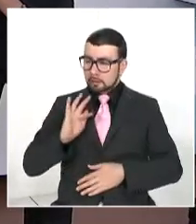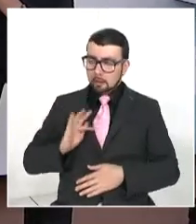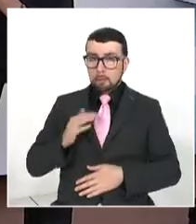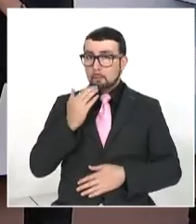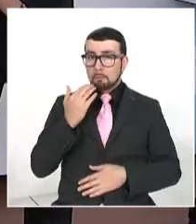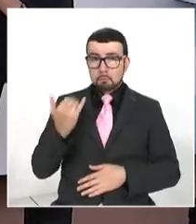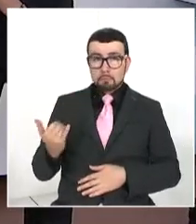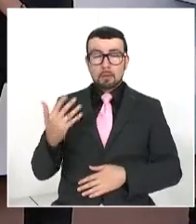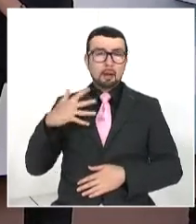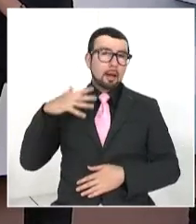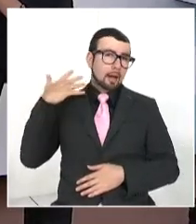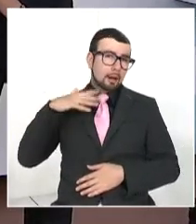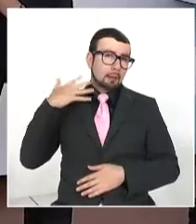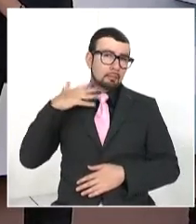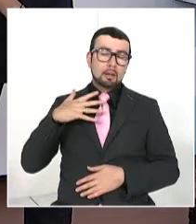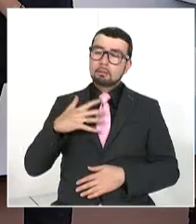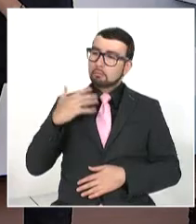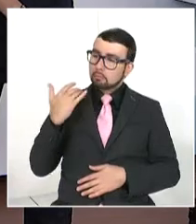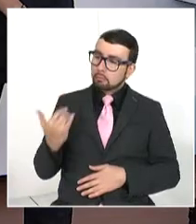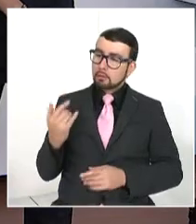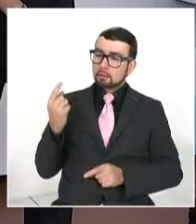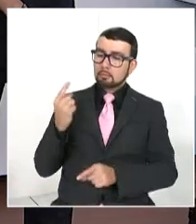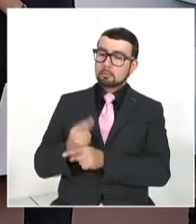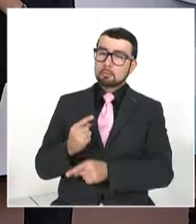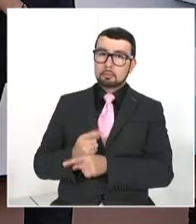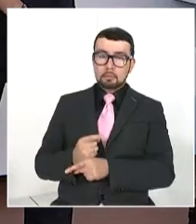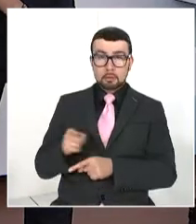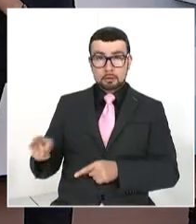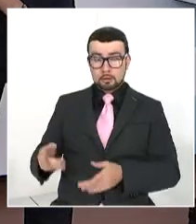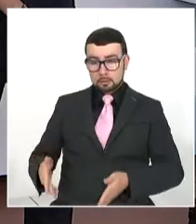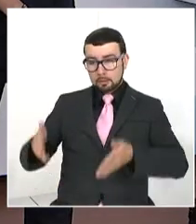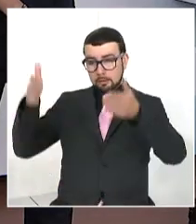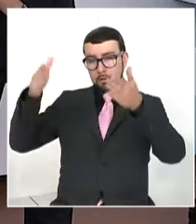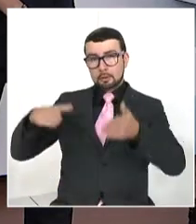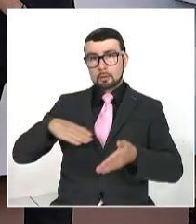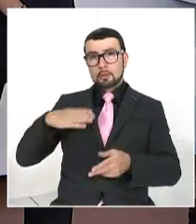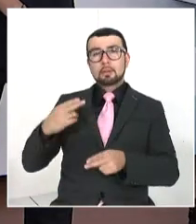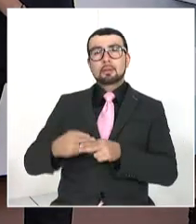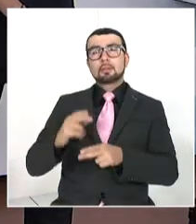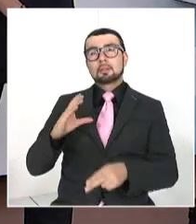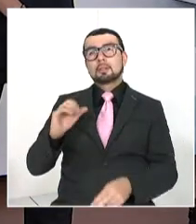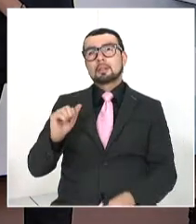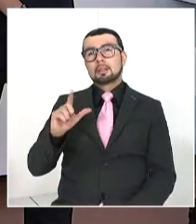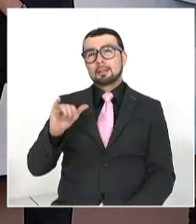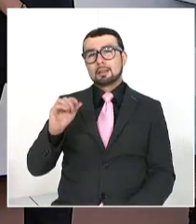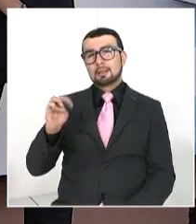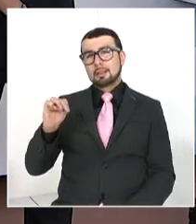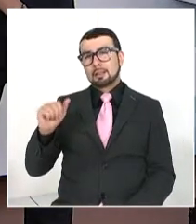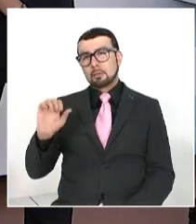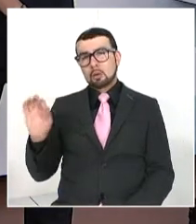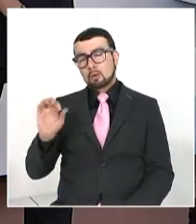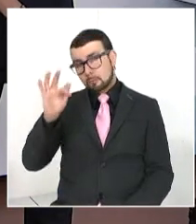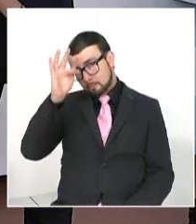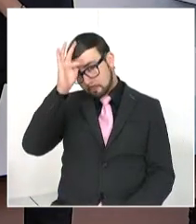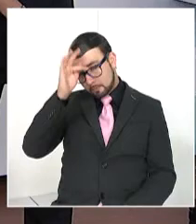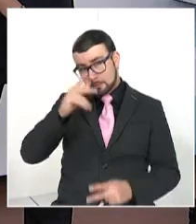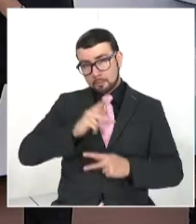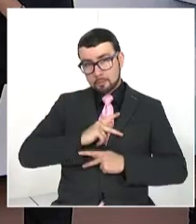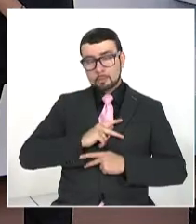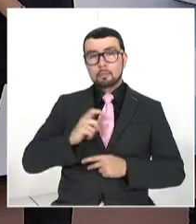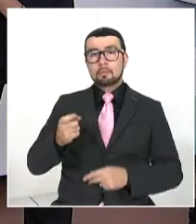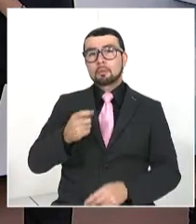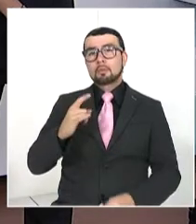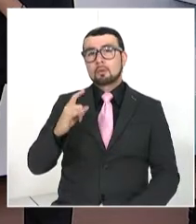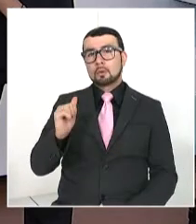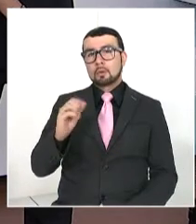Armenia, en el centro comercial Calima, en el segundo piso, en la Clínica Guadalupe, en el Parque de la Salud, en